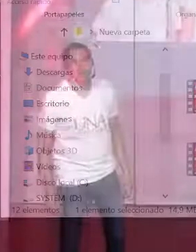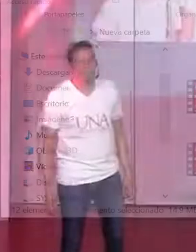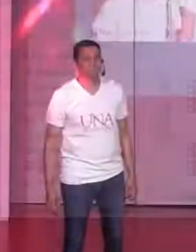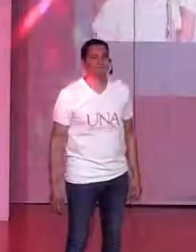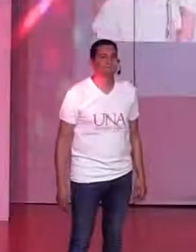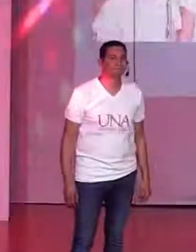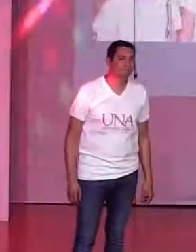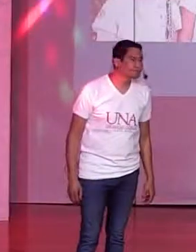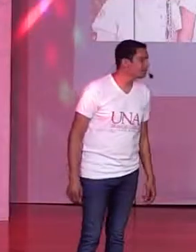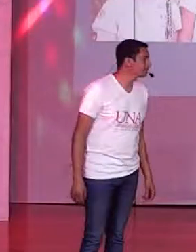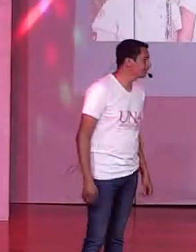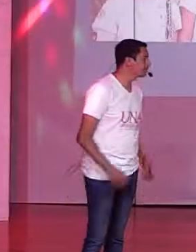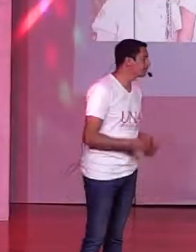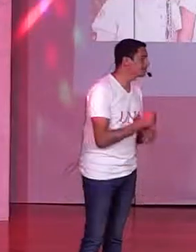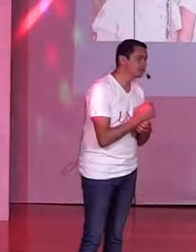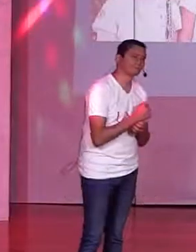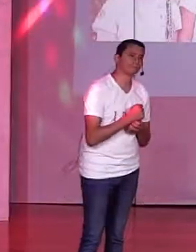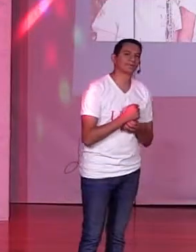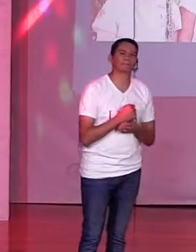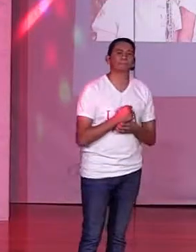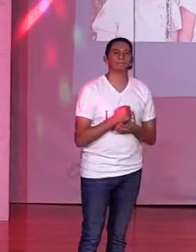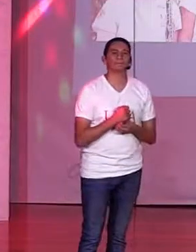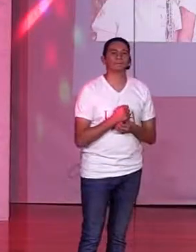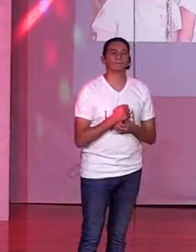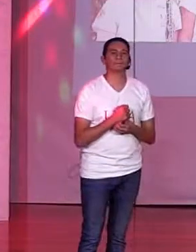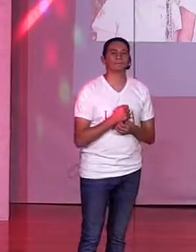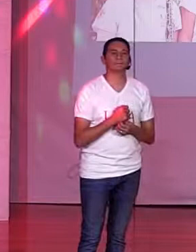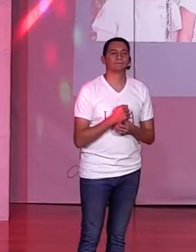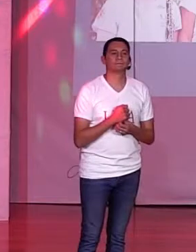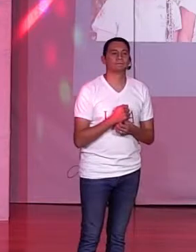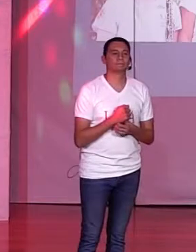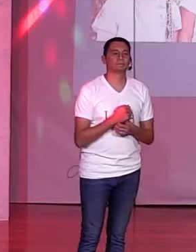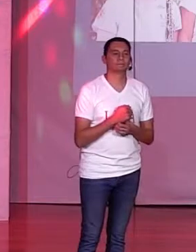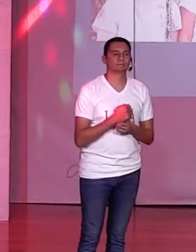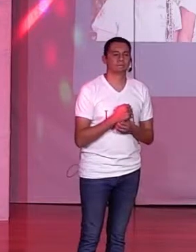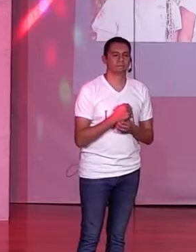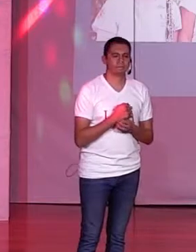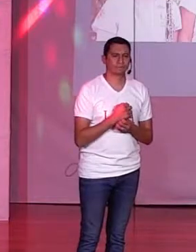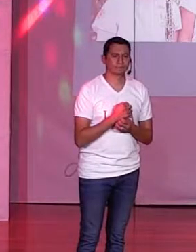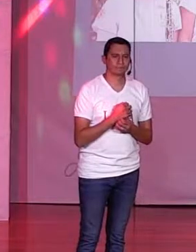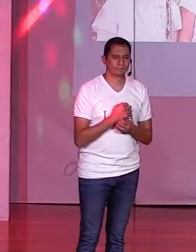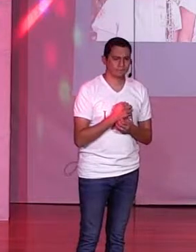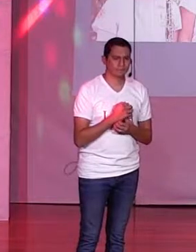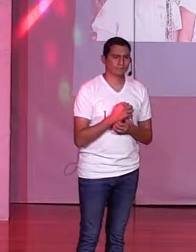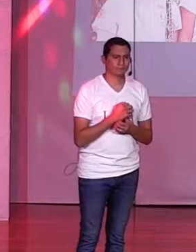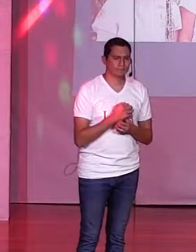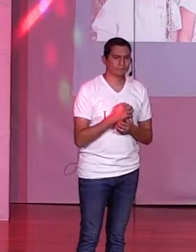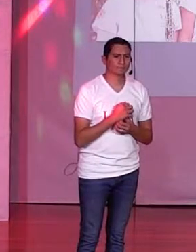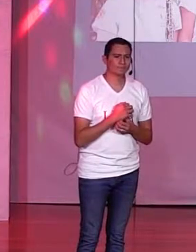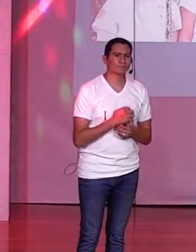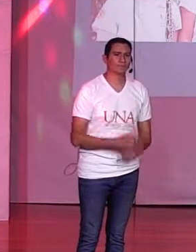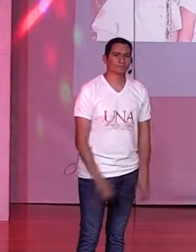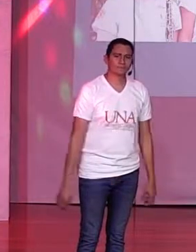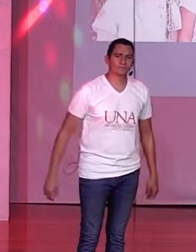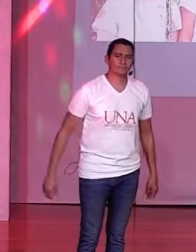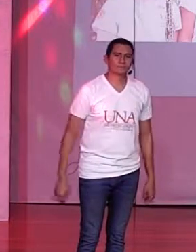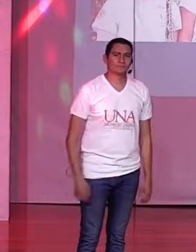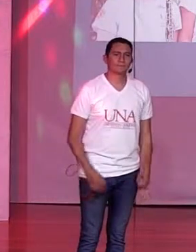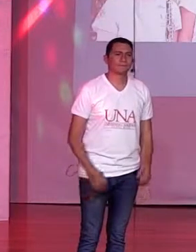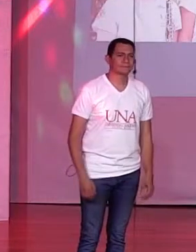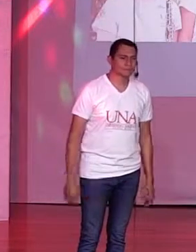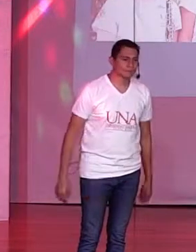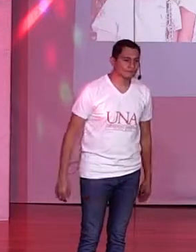Bueno, amigo, buenísimo la información, ¿verdad? También informarles que aquí en el campus y en todos los campus, en todas las sedes regionales, también tenemos el